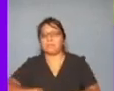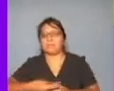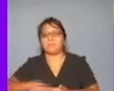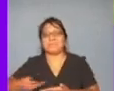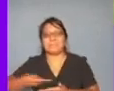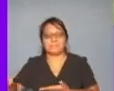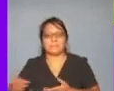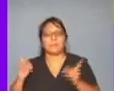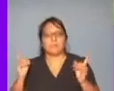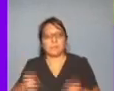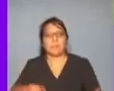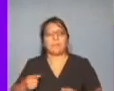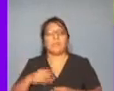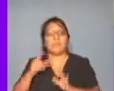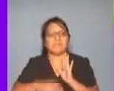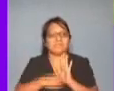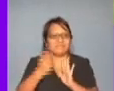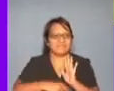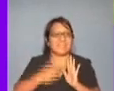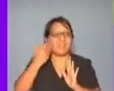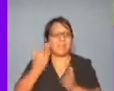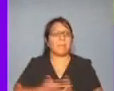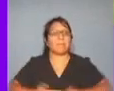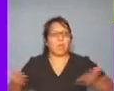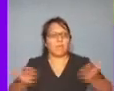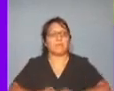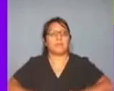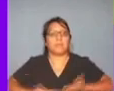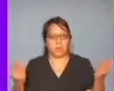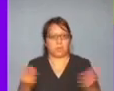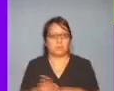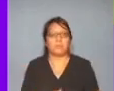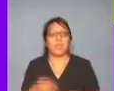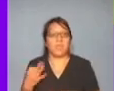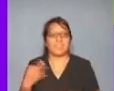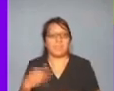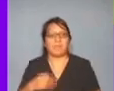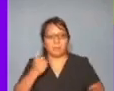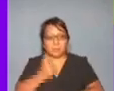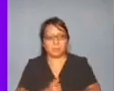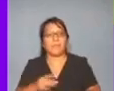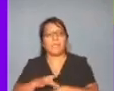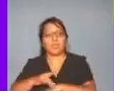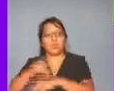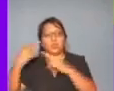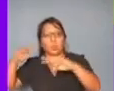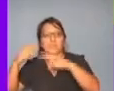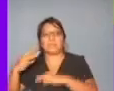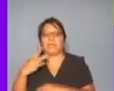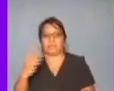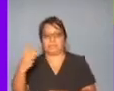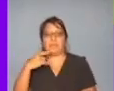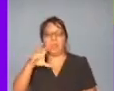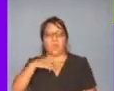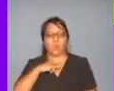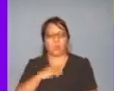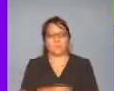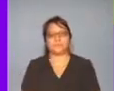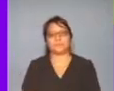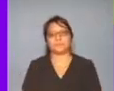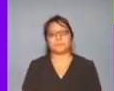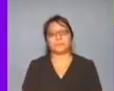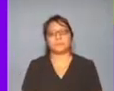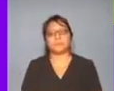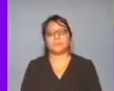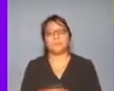distintas publicidades y redes sociales, entendiendo que tenemos que estar presentes hoy más que nunca para que el turista nos elija. Bueno, esto es todo un desafío, porque hay otras provincias